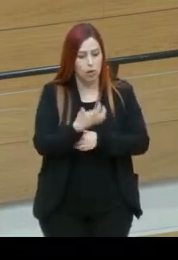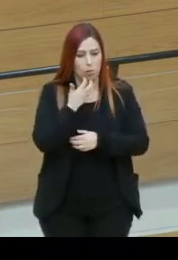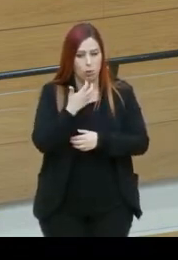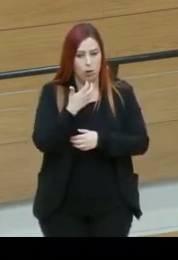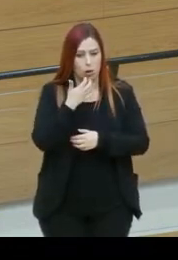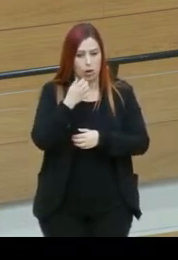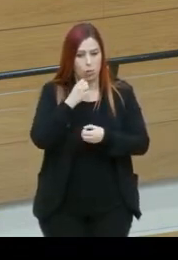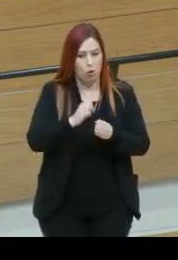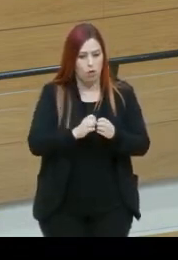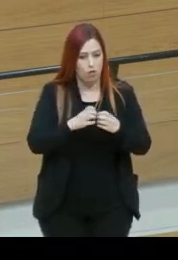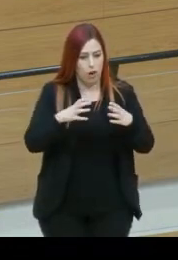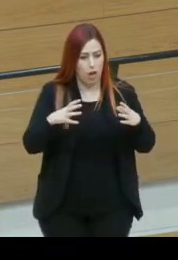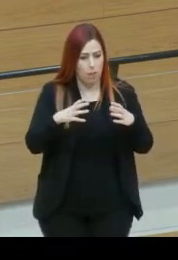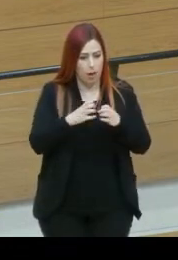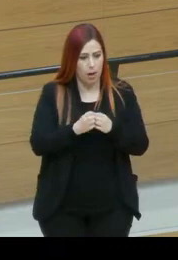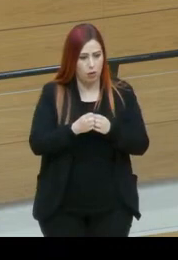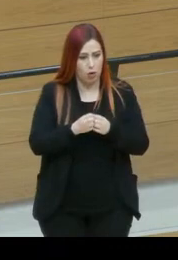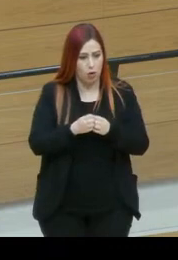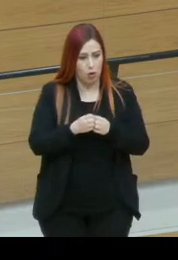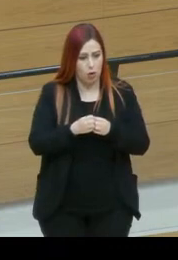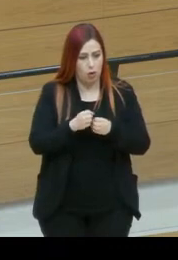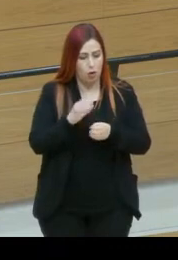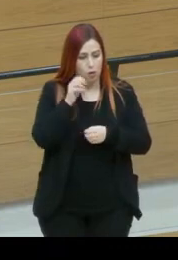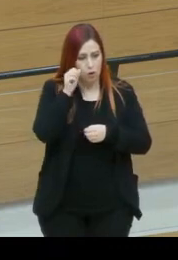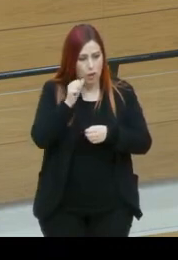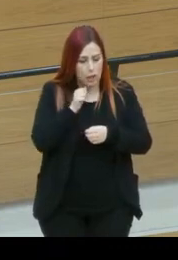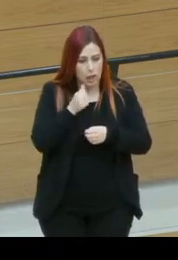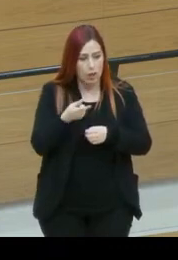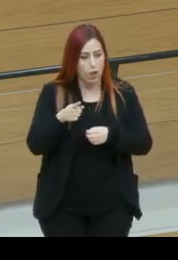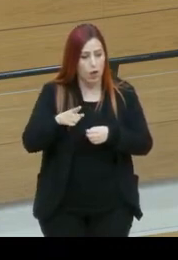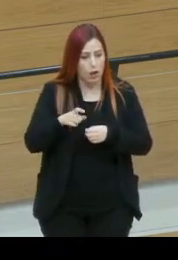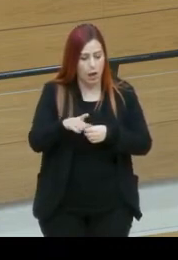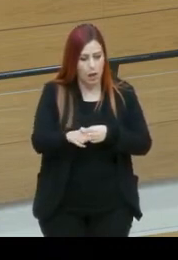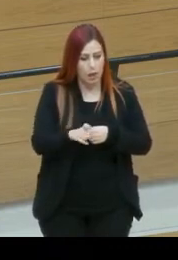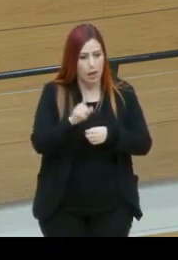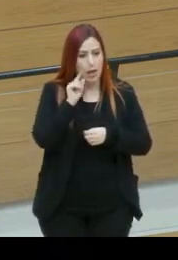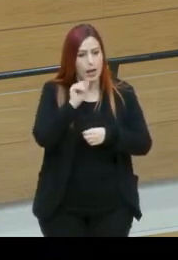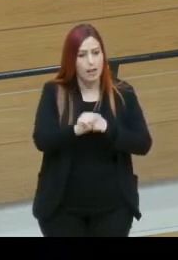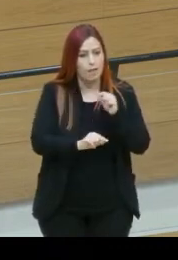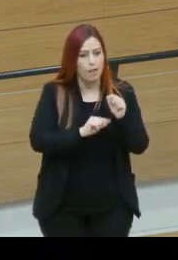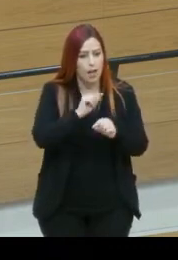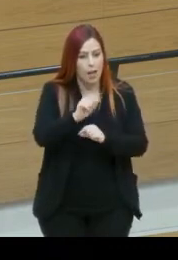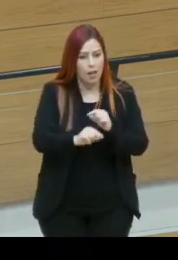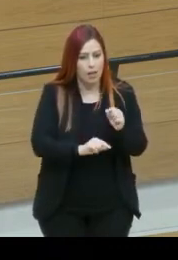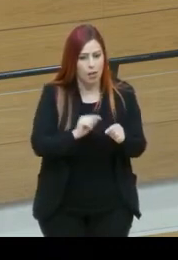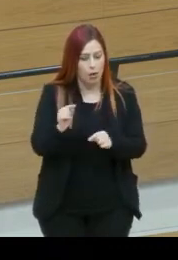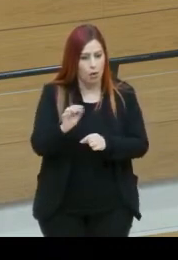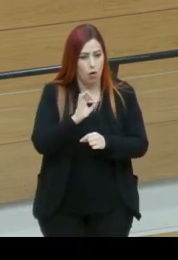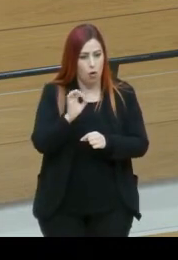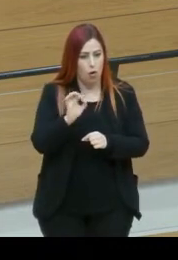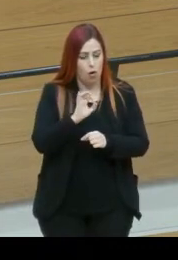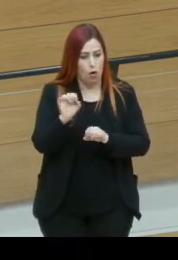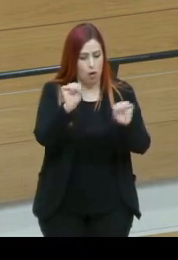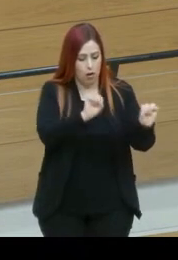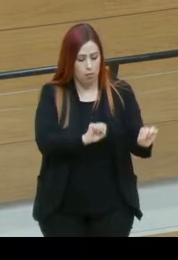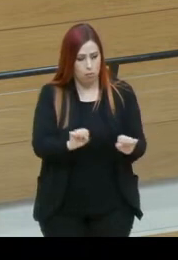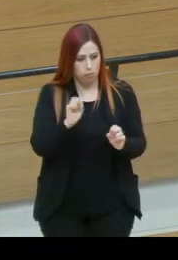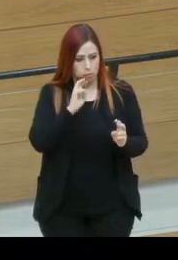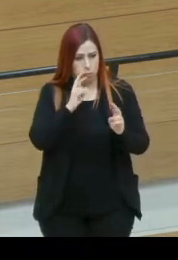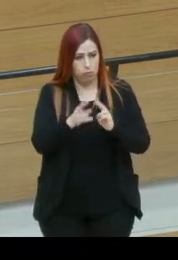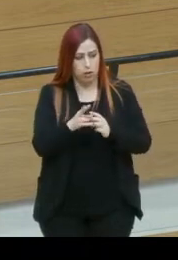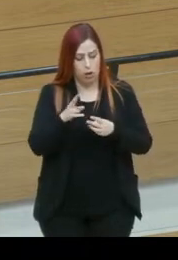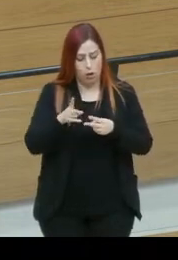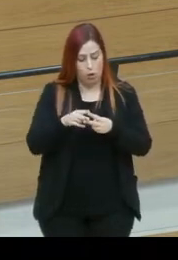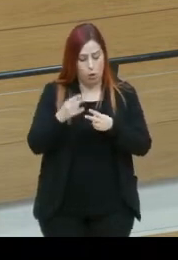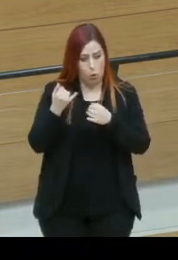el inflamatorio, la fertilización, el cáncer, la infección por patógenos o la respuesta inmune. Y en concreto, en estos dos últimos